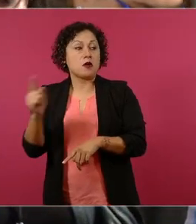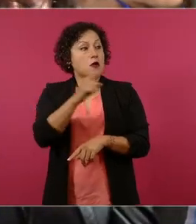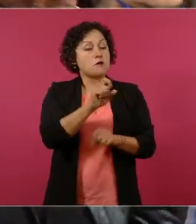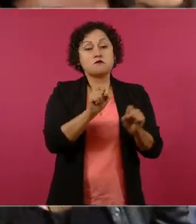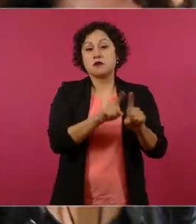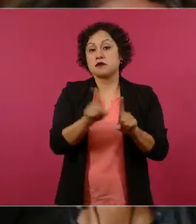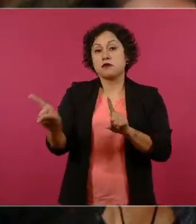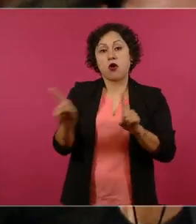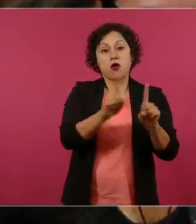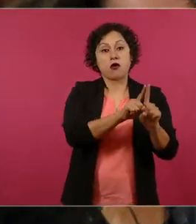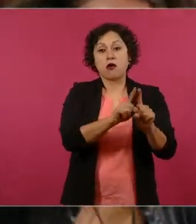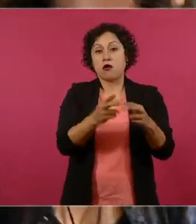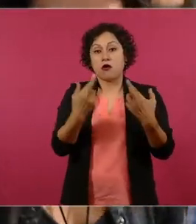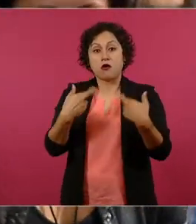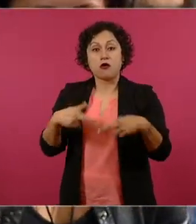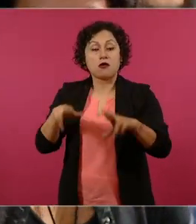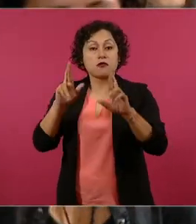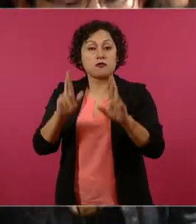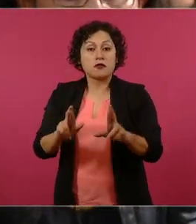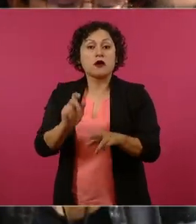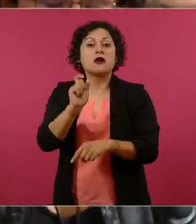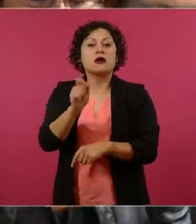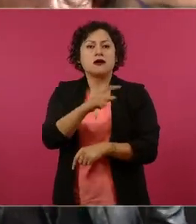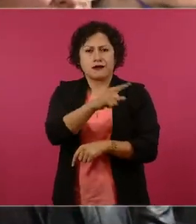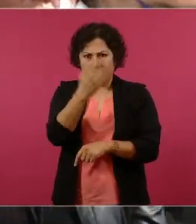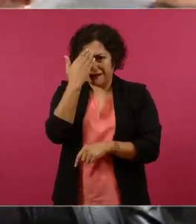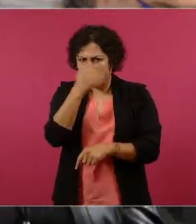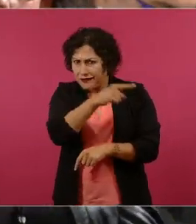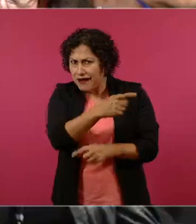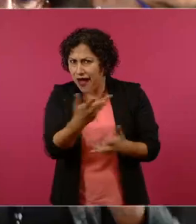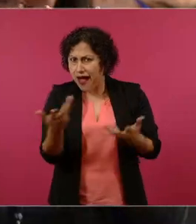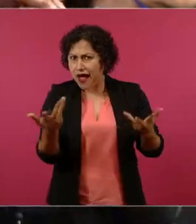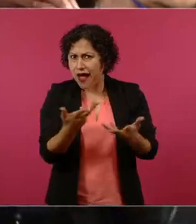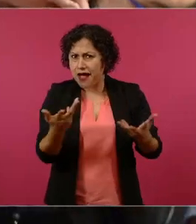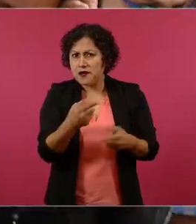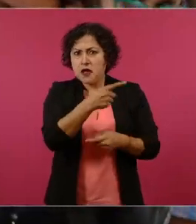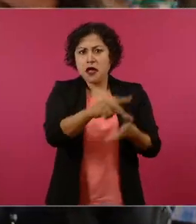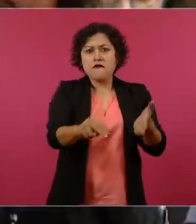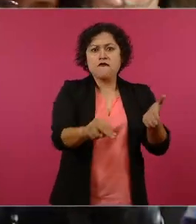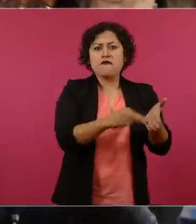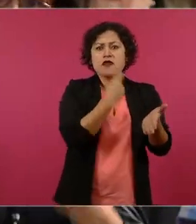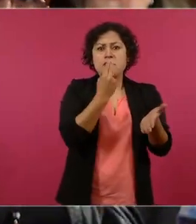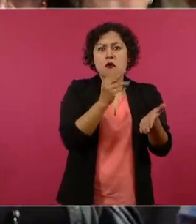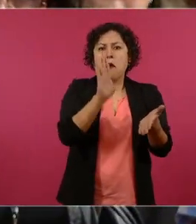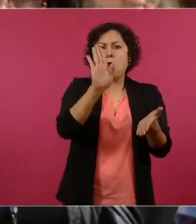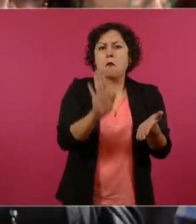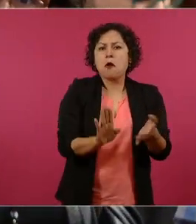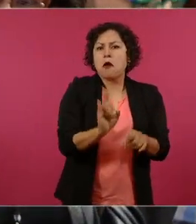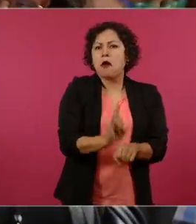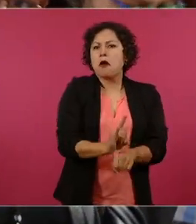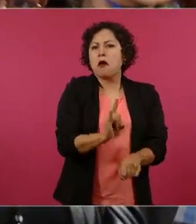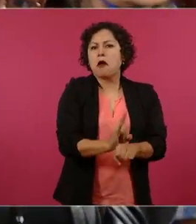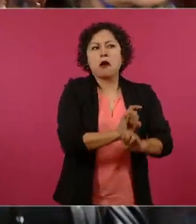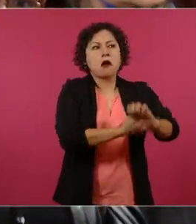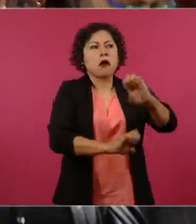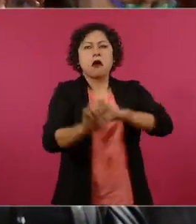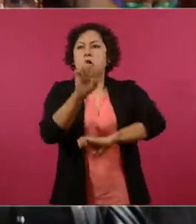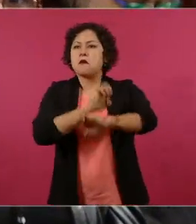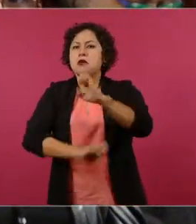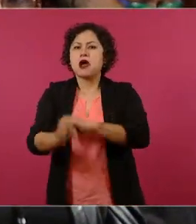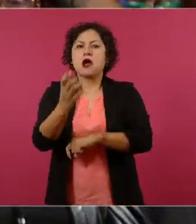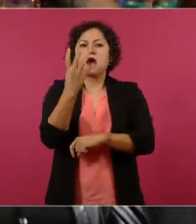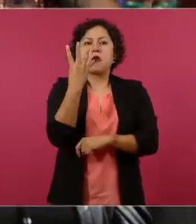públicas firmó una supuesta competencia Entre cuatro empresas Ay vamos a competir entre